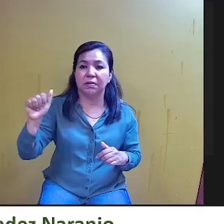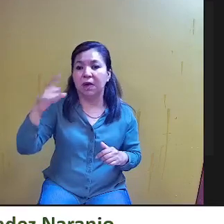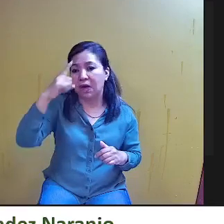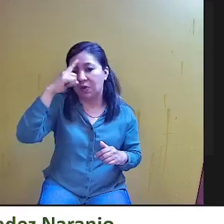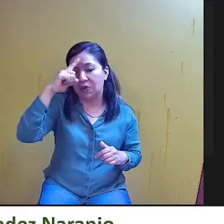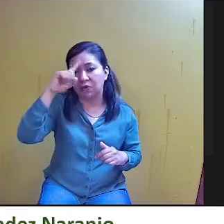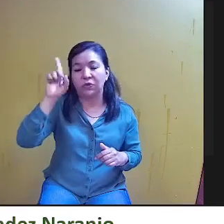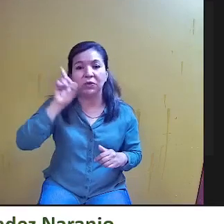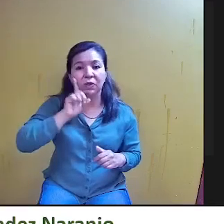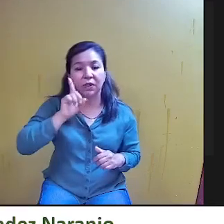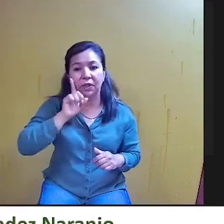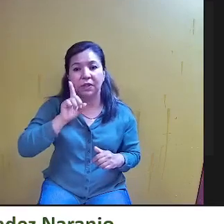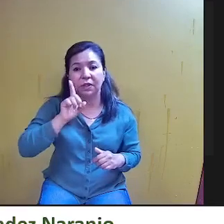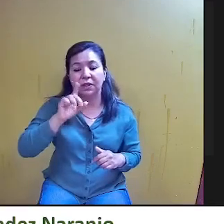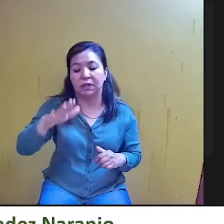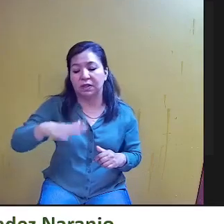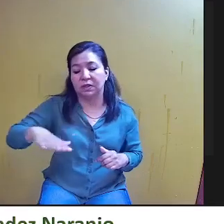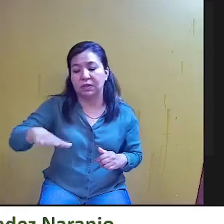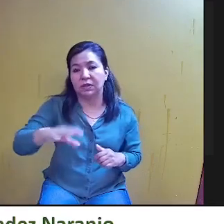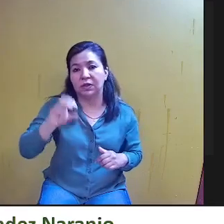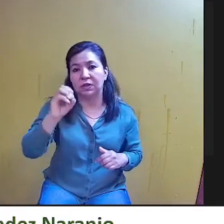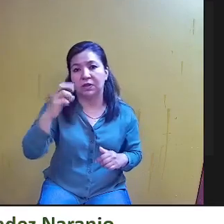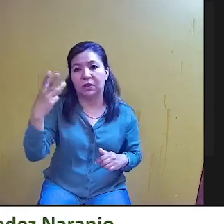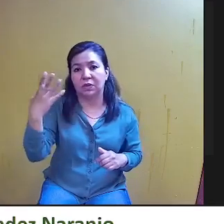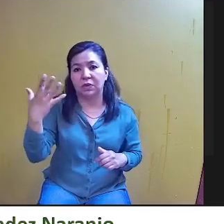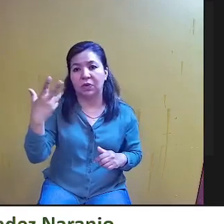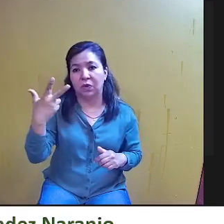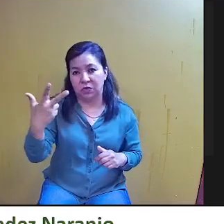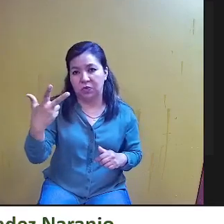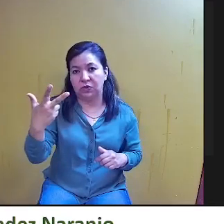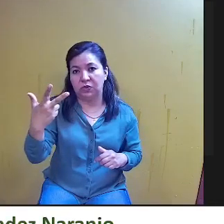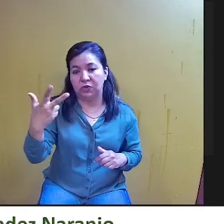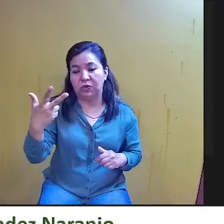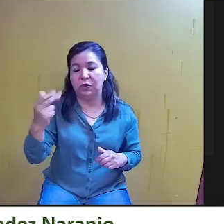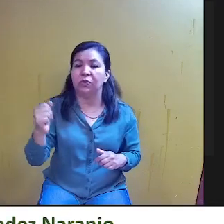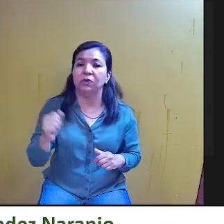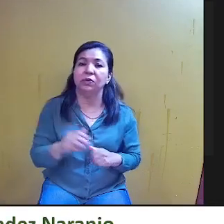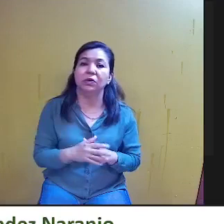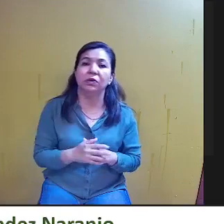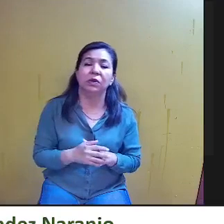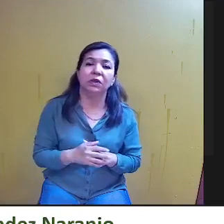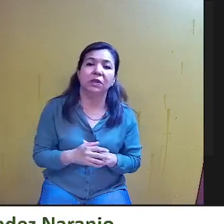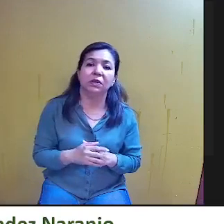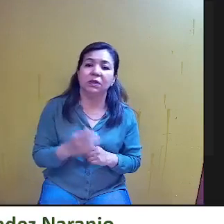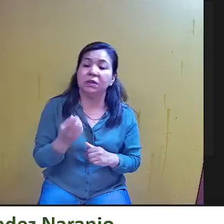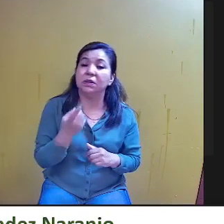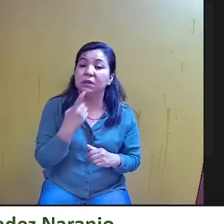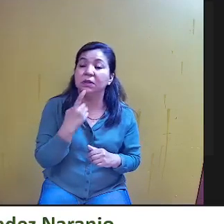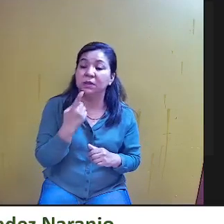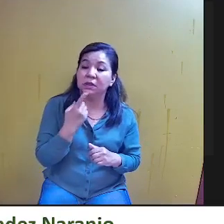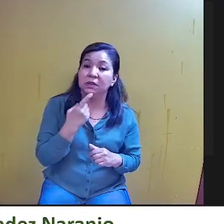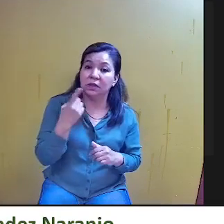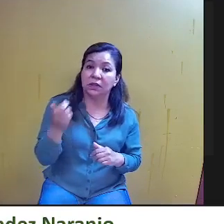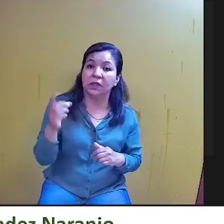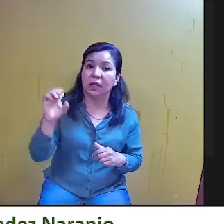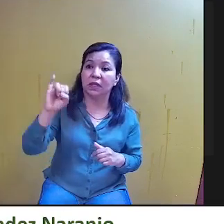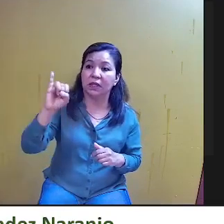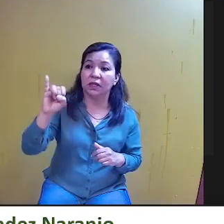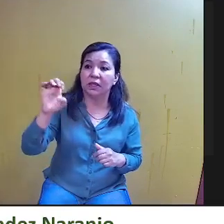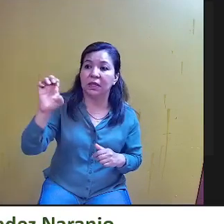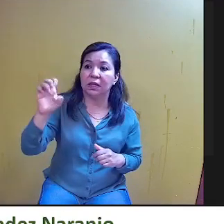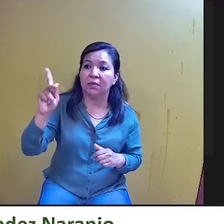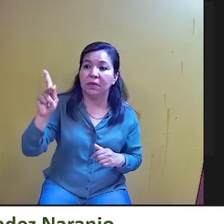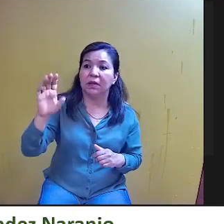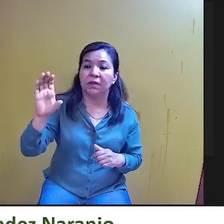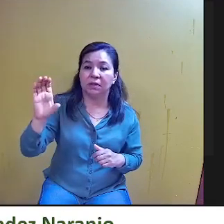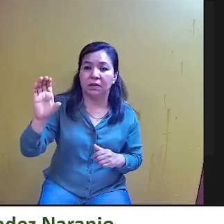Consejo Distrital 8 por supuesta militancia partidista, en consecuencia, se ordena al Consejo General del IPC que en